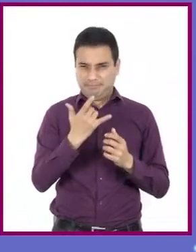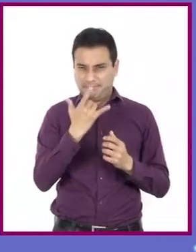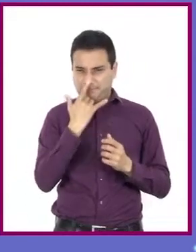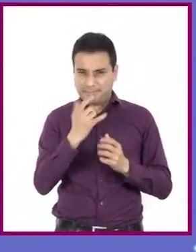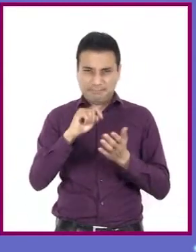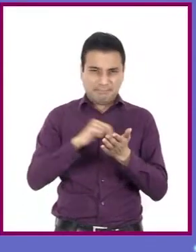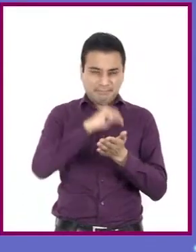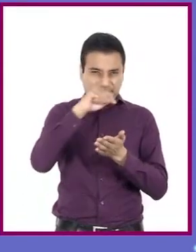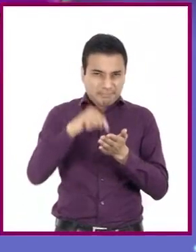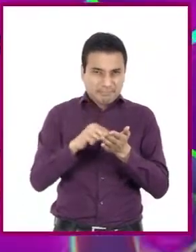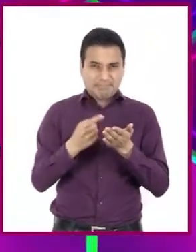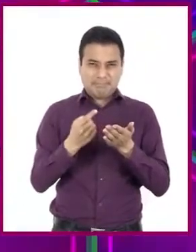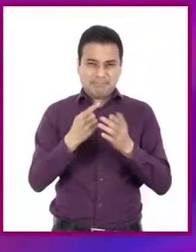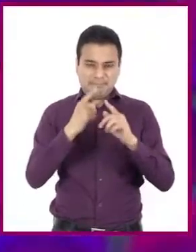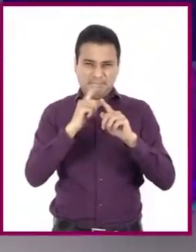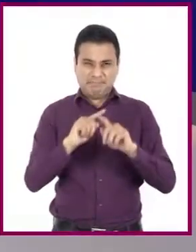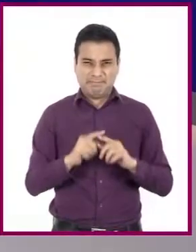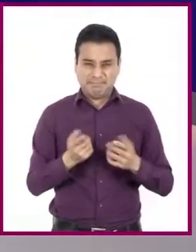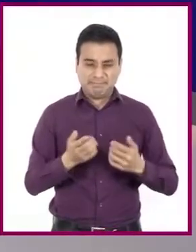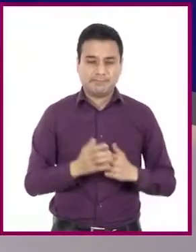mismas figuras.